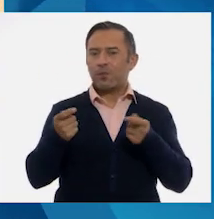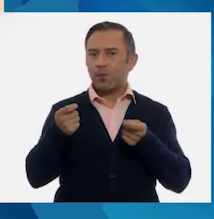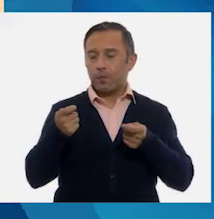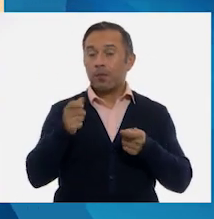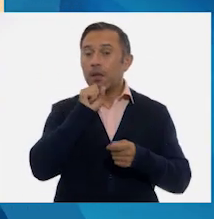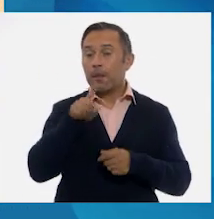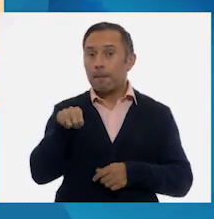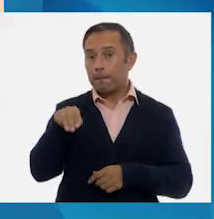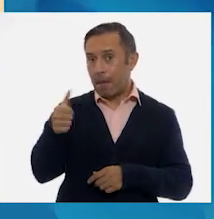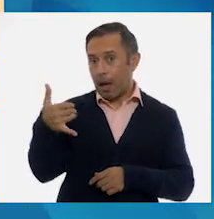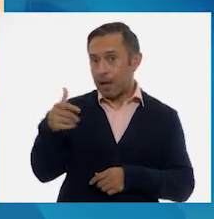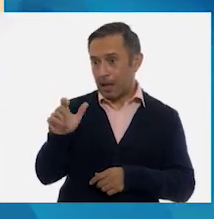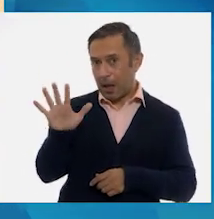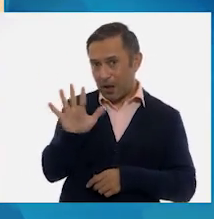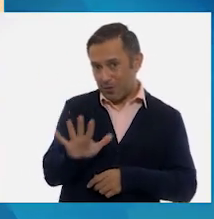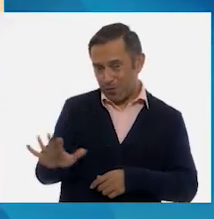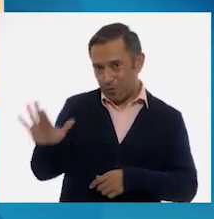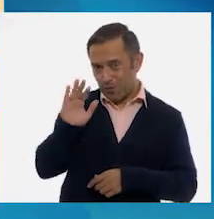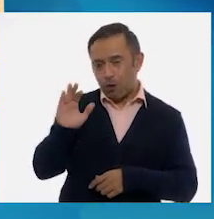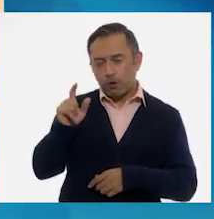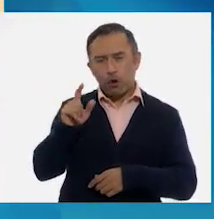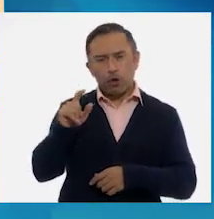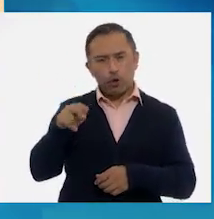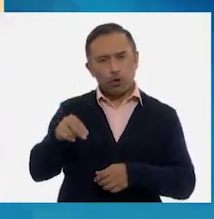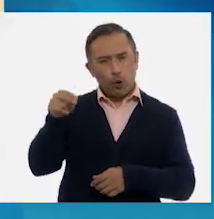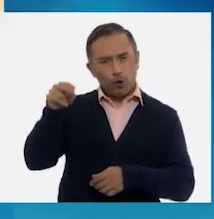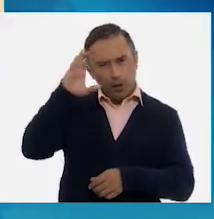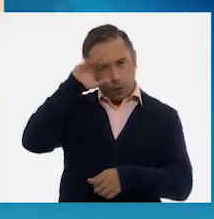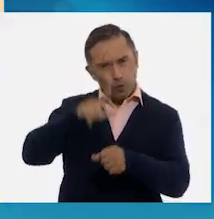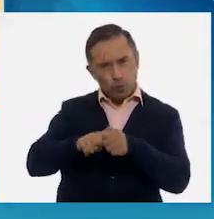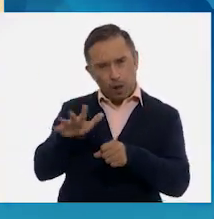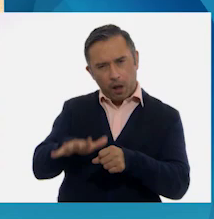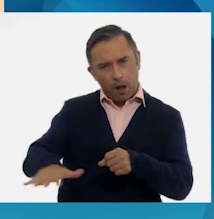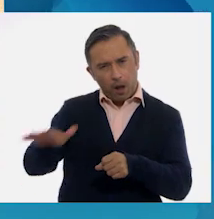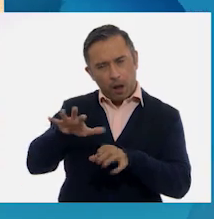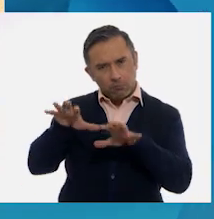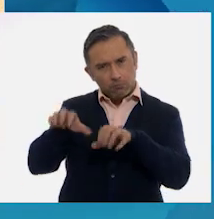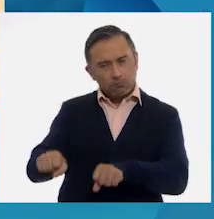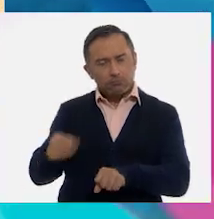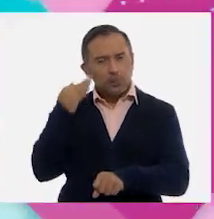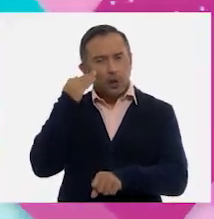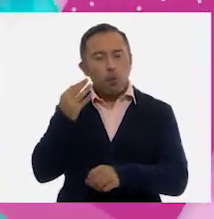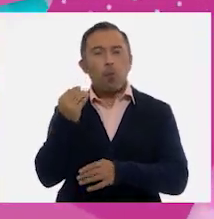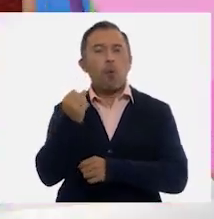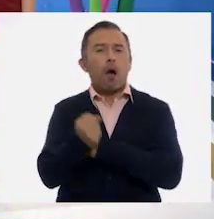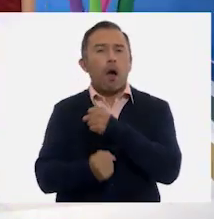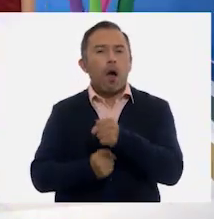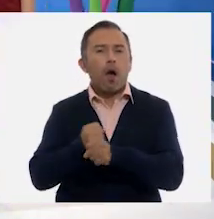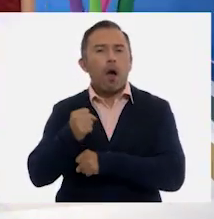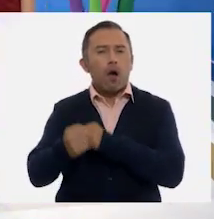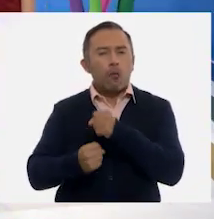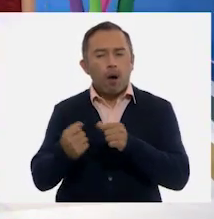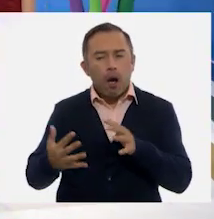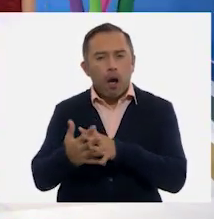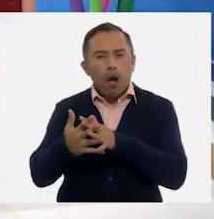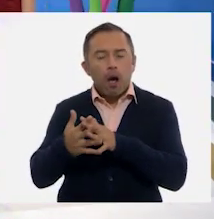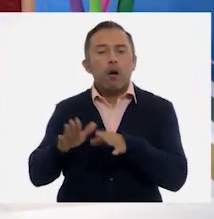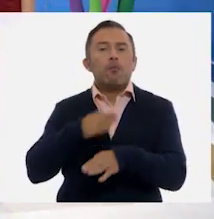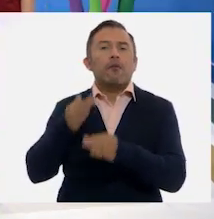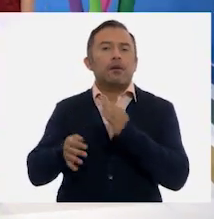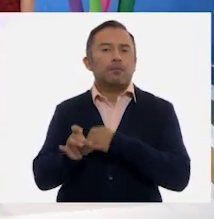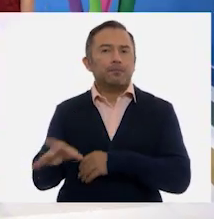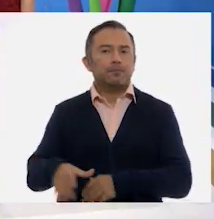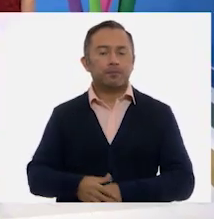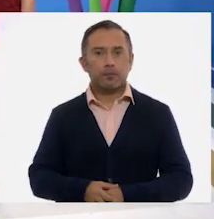del área maya y de algunas culturas del norte tardó muchos años más en conseguirse. Vaya, pues sí fue